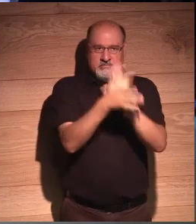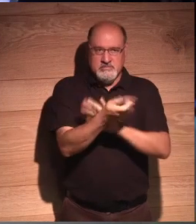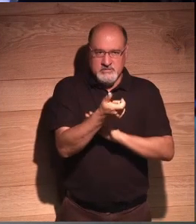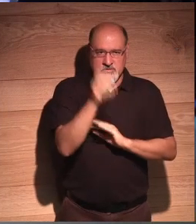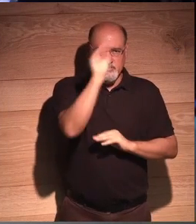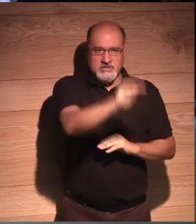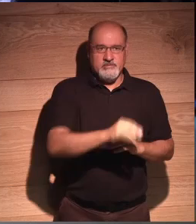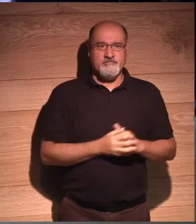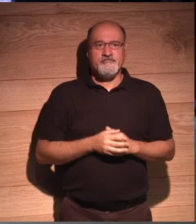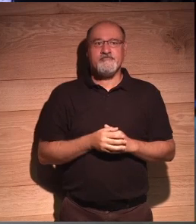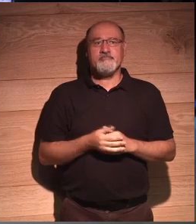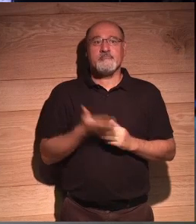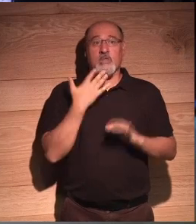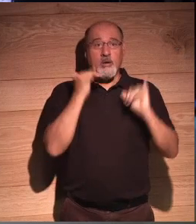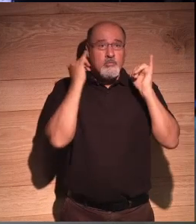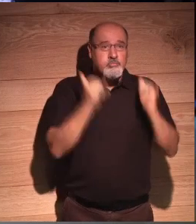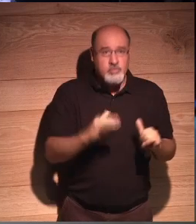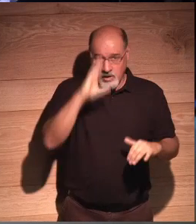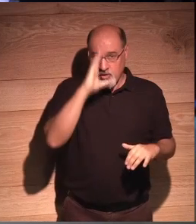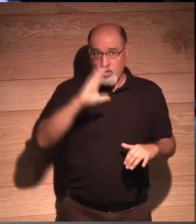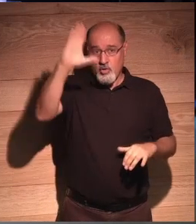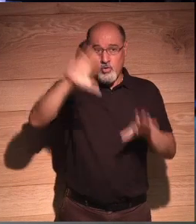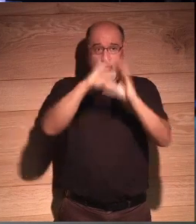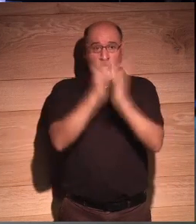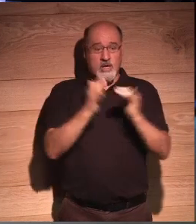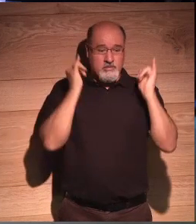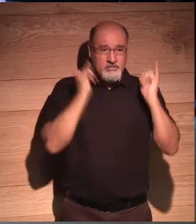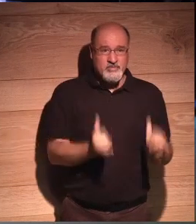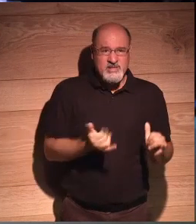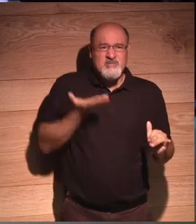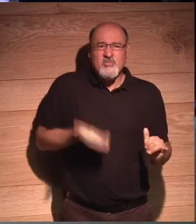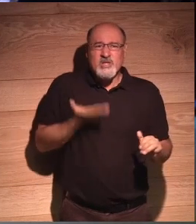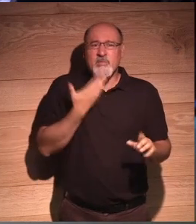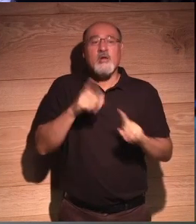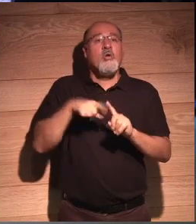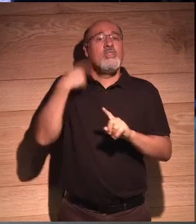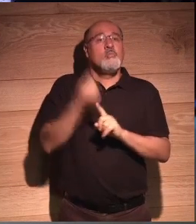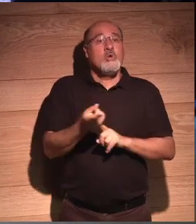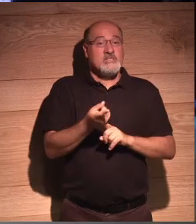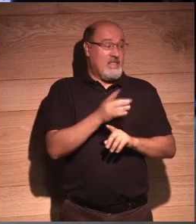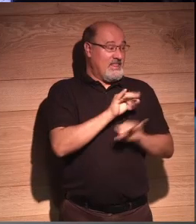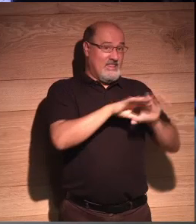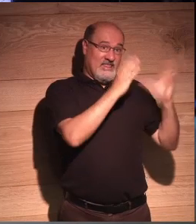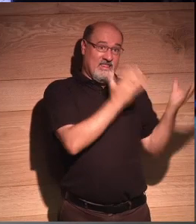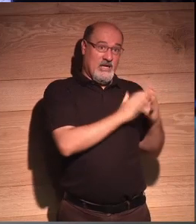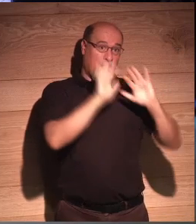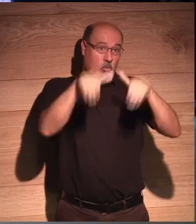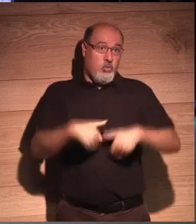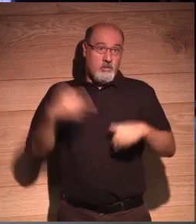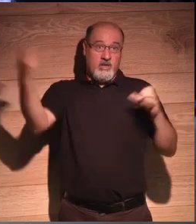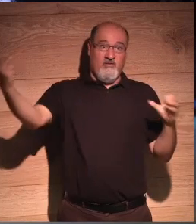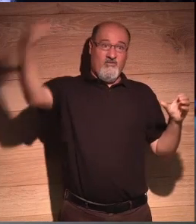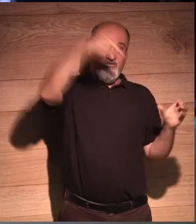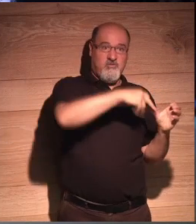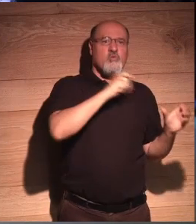porque la importancia es llegar a la Luna, pero poca gente dice cómo se regresó a la Tierra. Me gustaría que nos